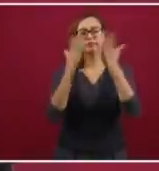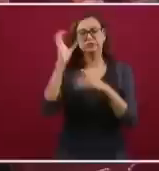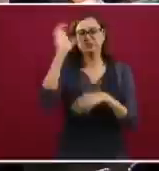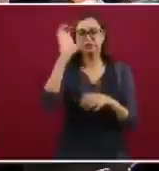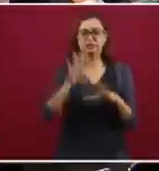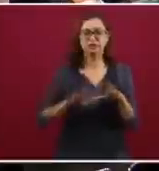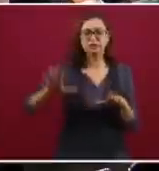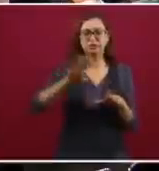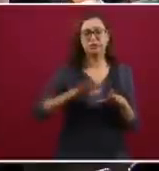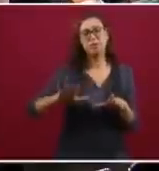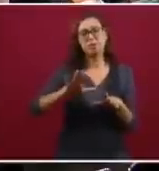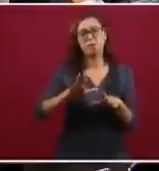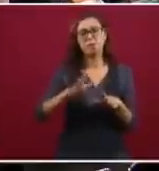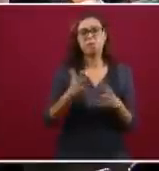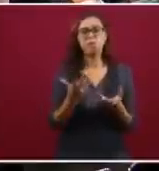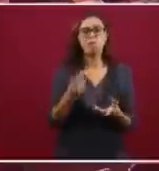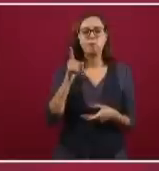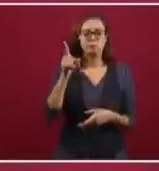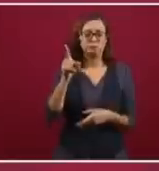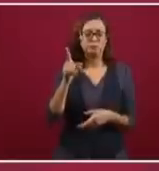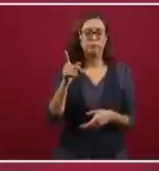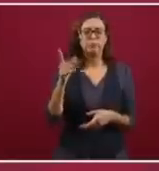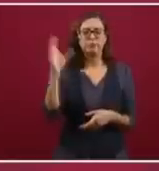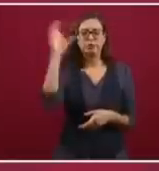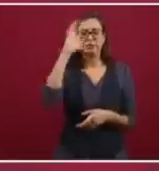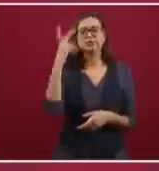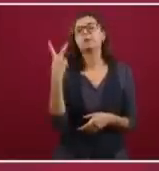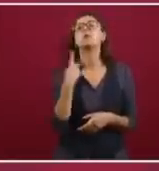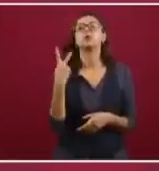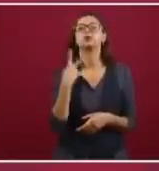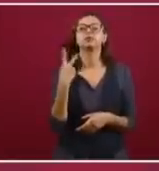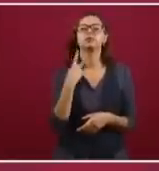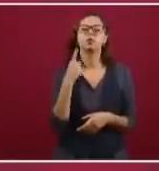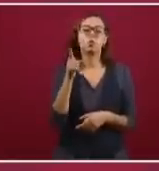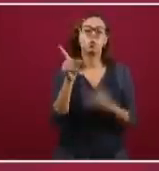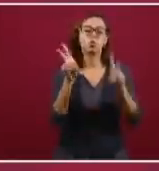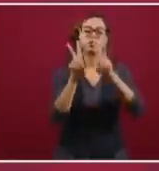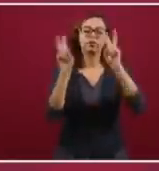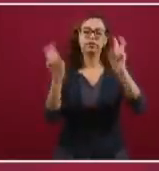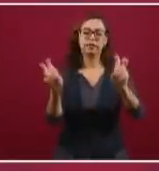en el caso de la Facultad de Ciencias Políticas, había una materia